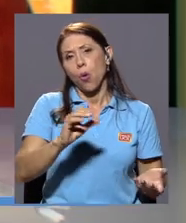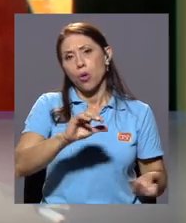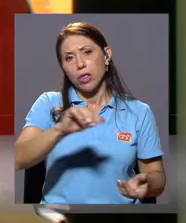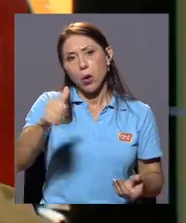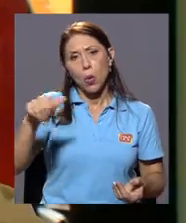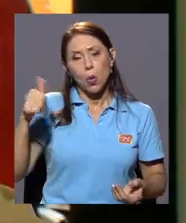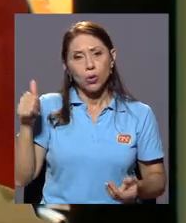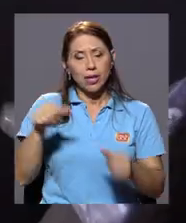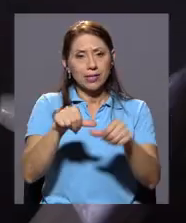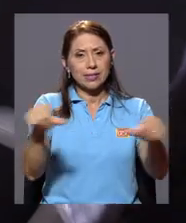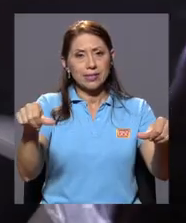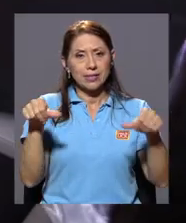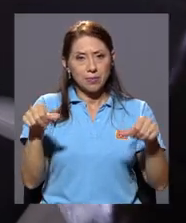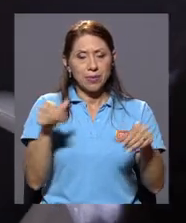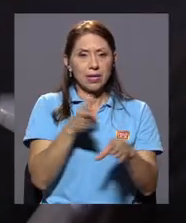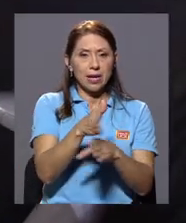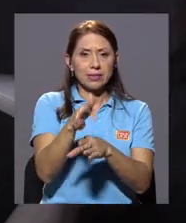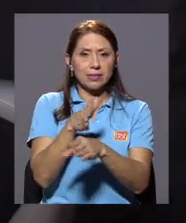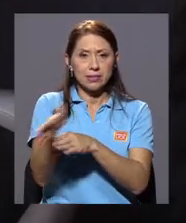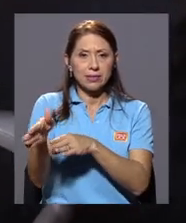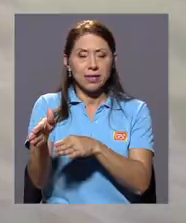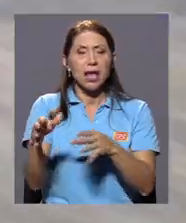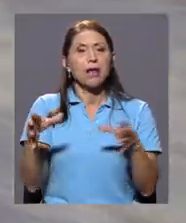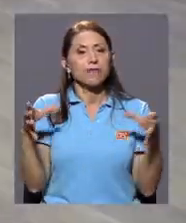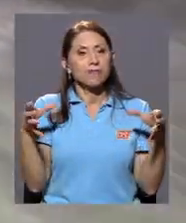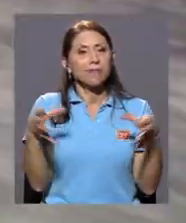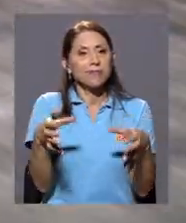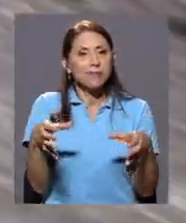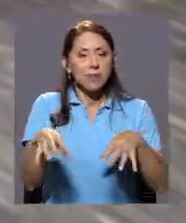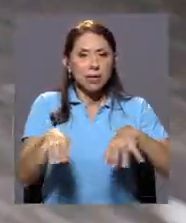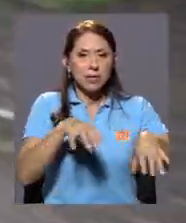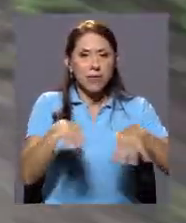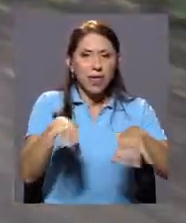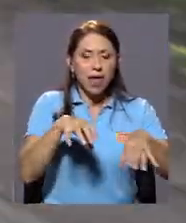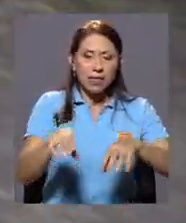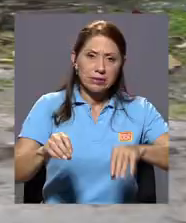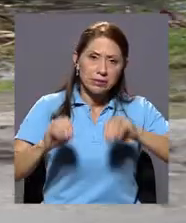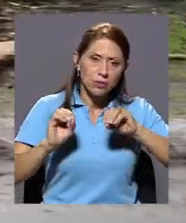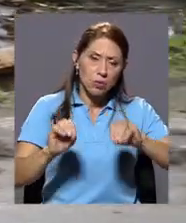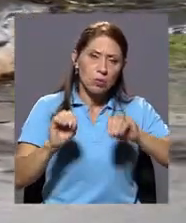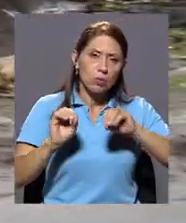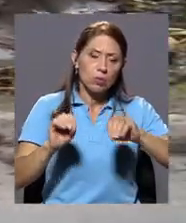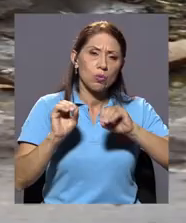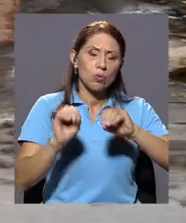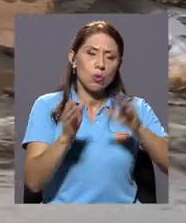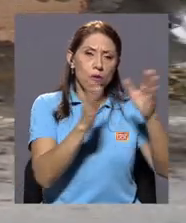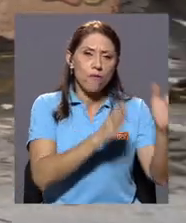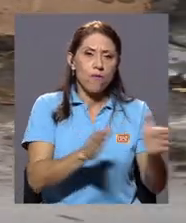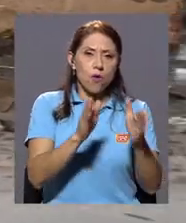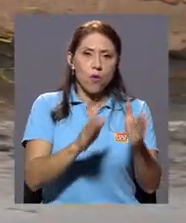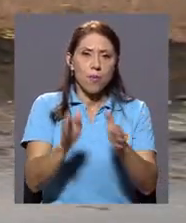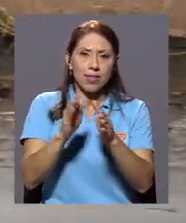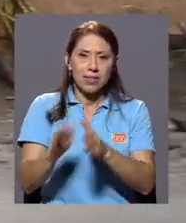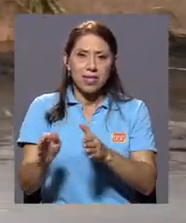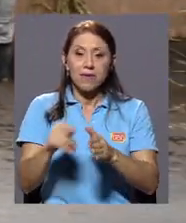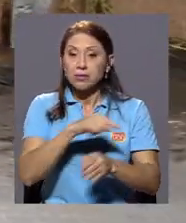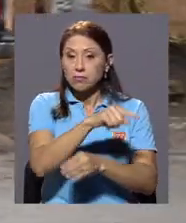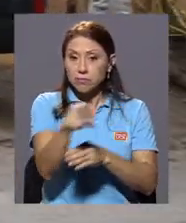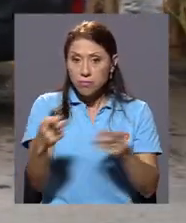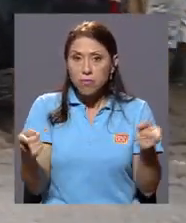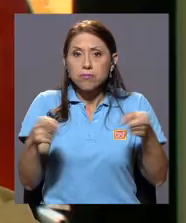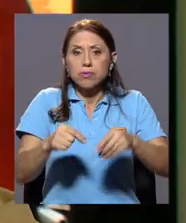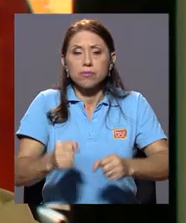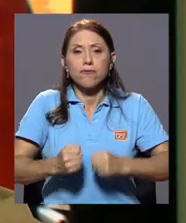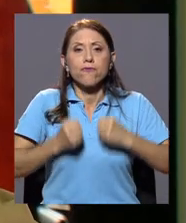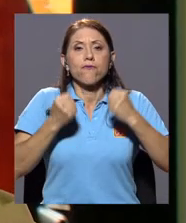otras disciplinas, actividades formativas que a su vez repercuten en el fortalecimiento del